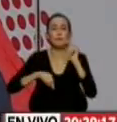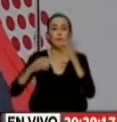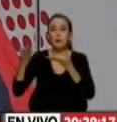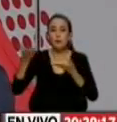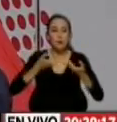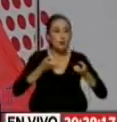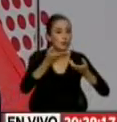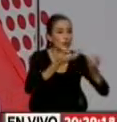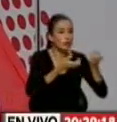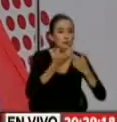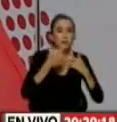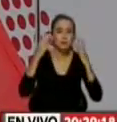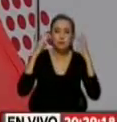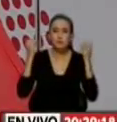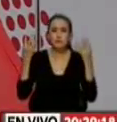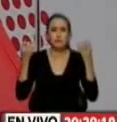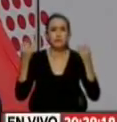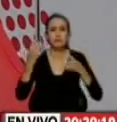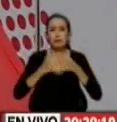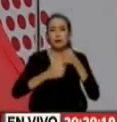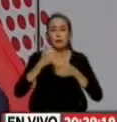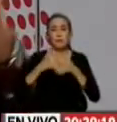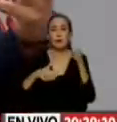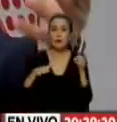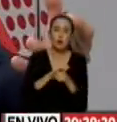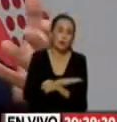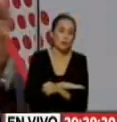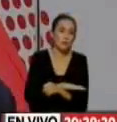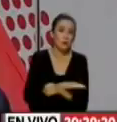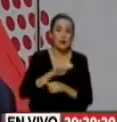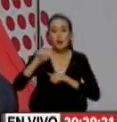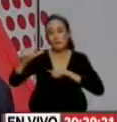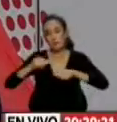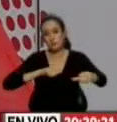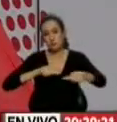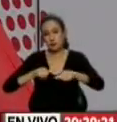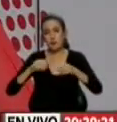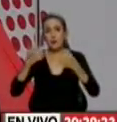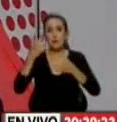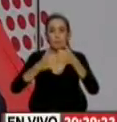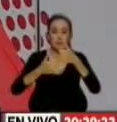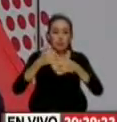flujo migratorio. Entonces empiezan a darse muchos problemas. Problemas desde orden administrativo, el